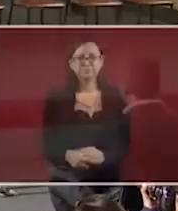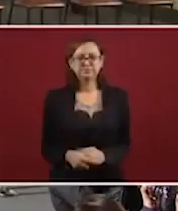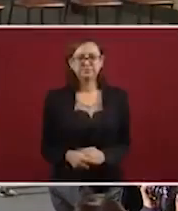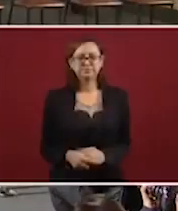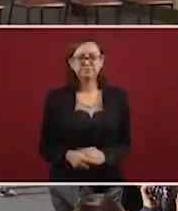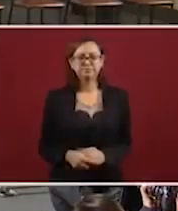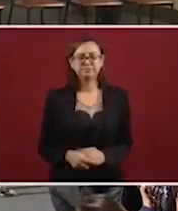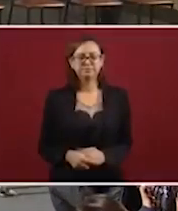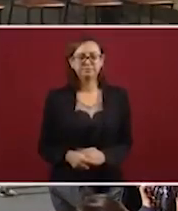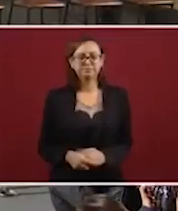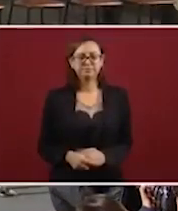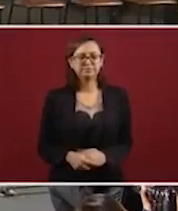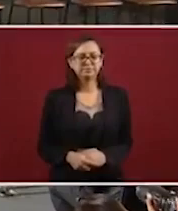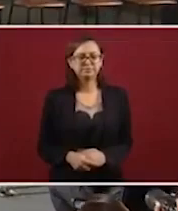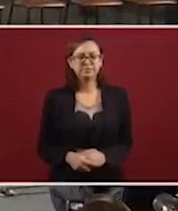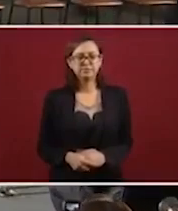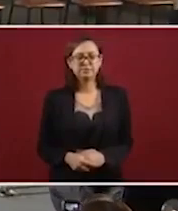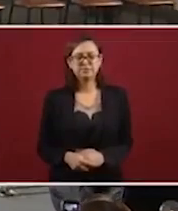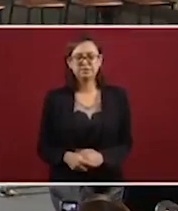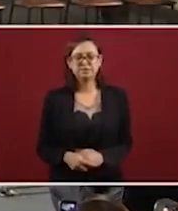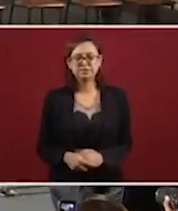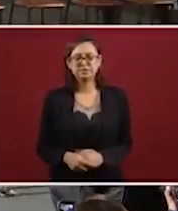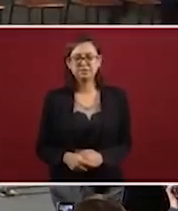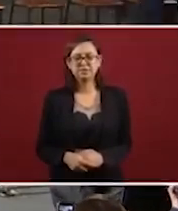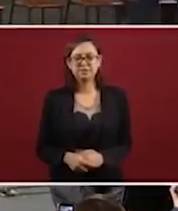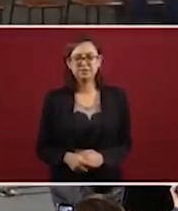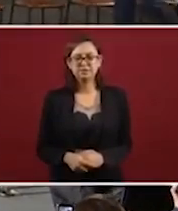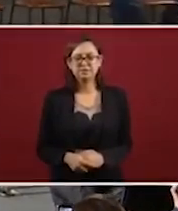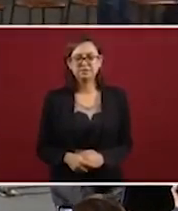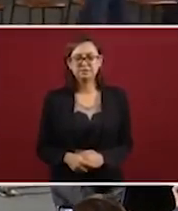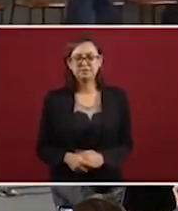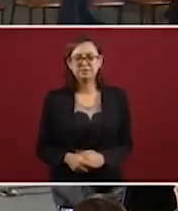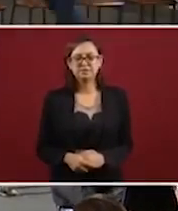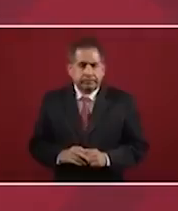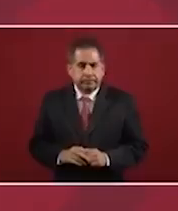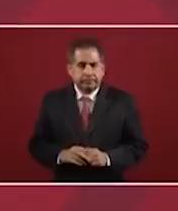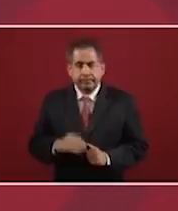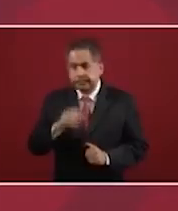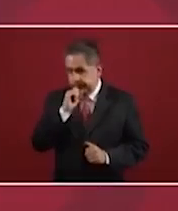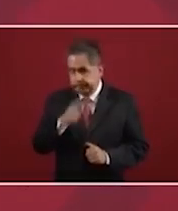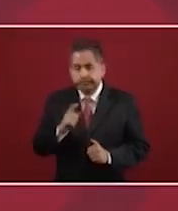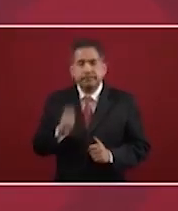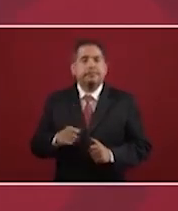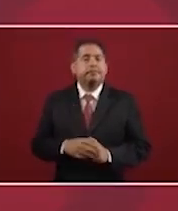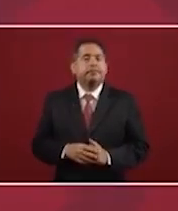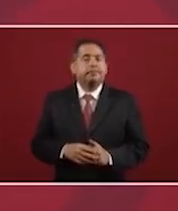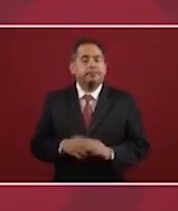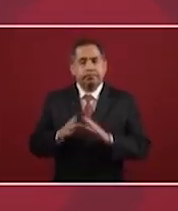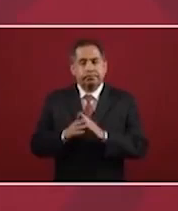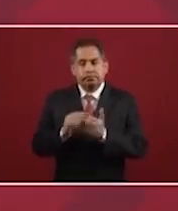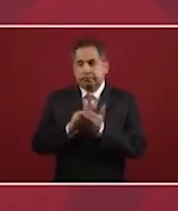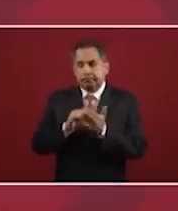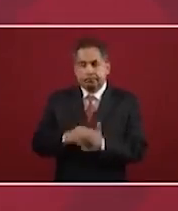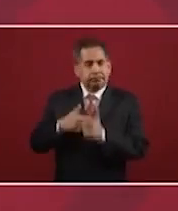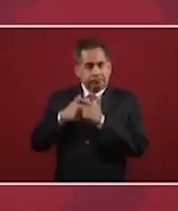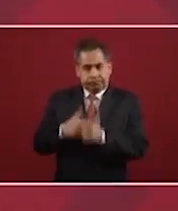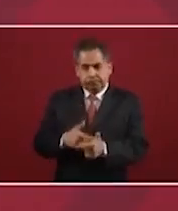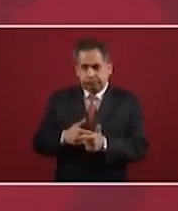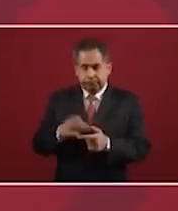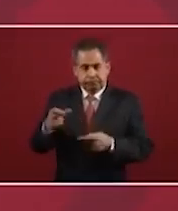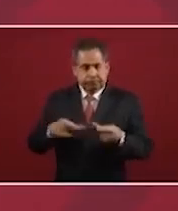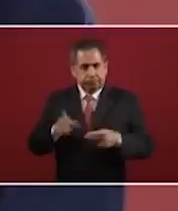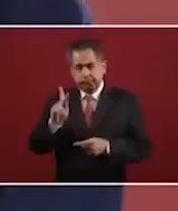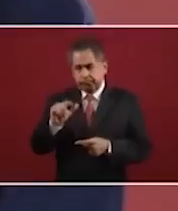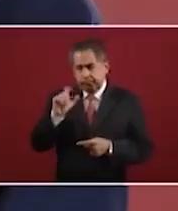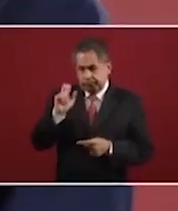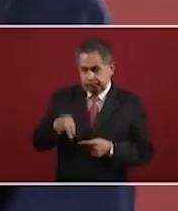la decisión de retroceder diciendo que la estrategia de sus predecesores convirtió al país en un cementerio el